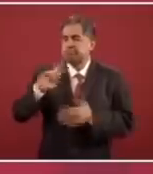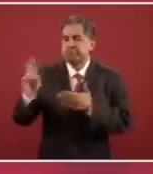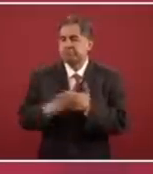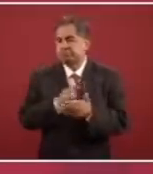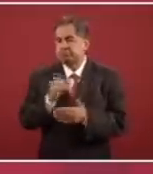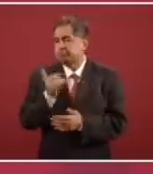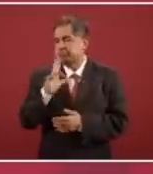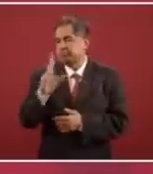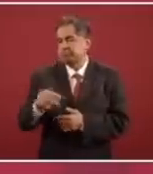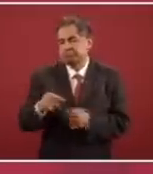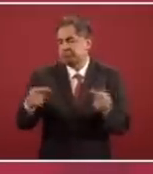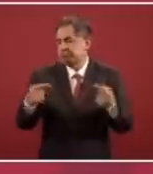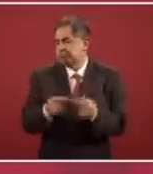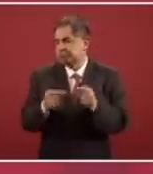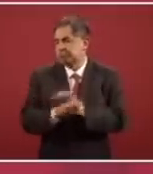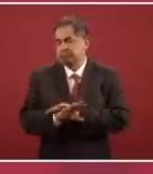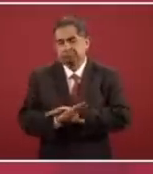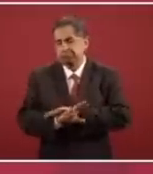al no